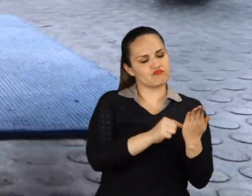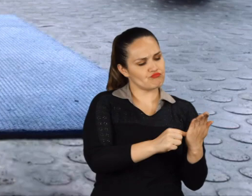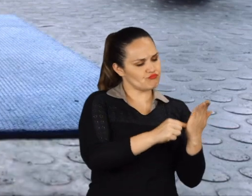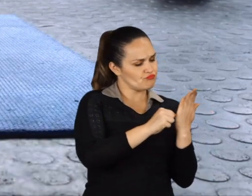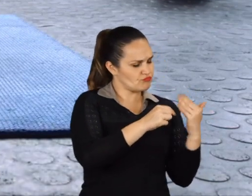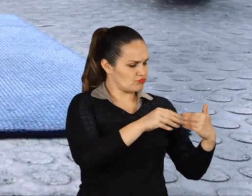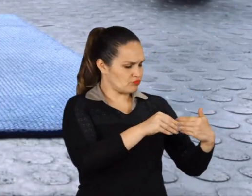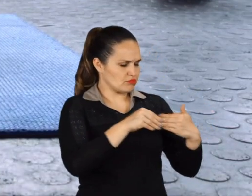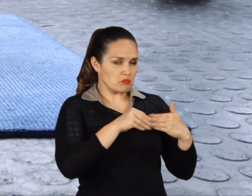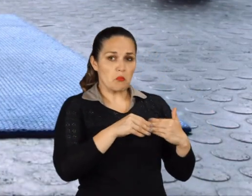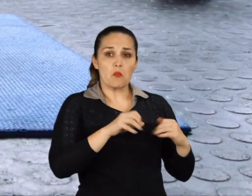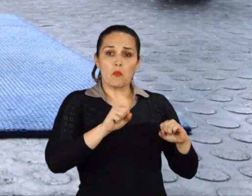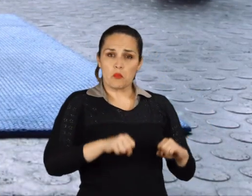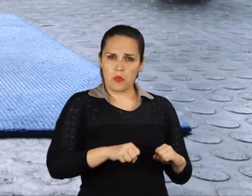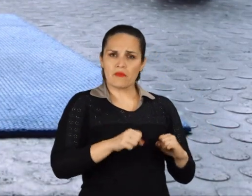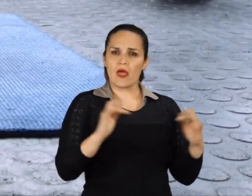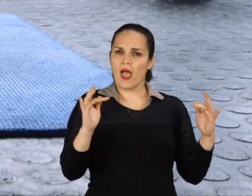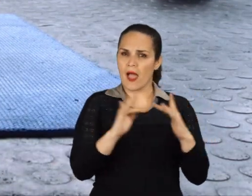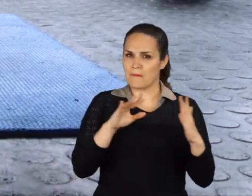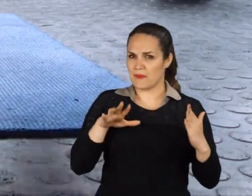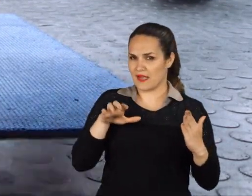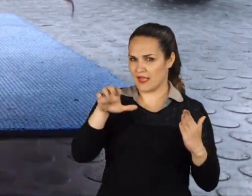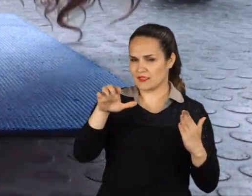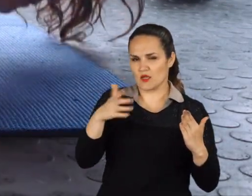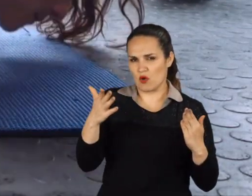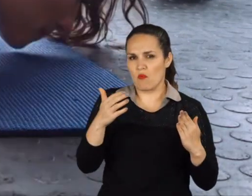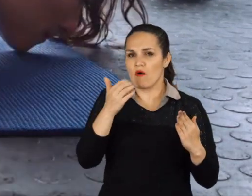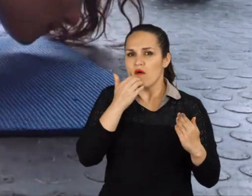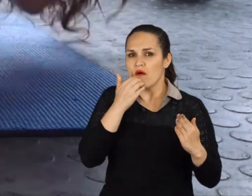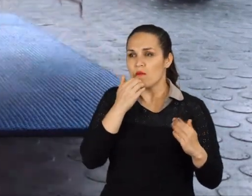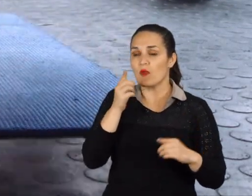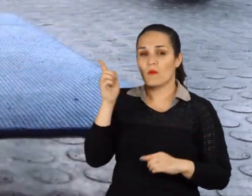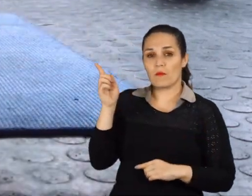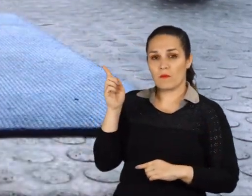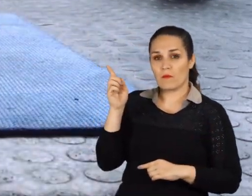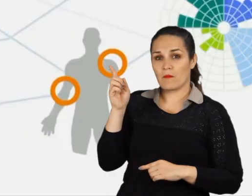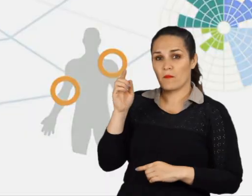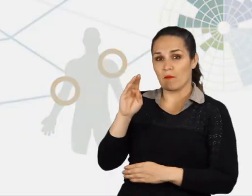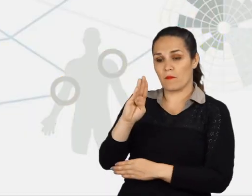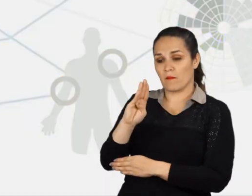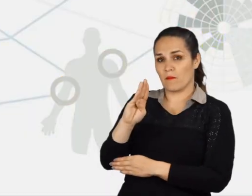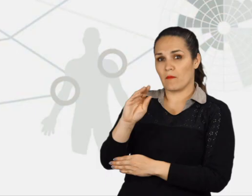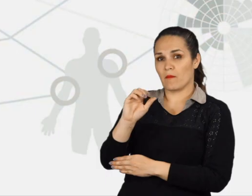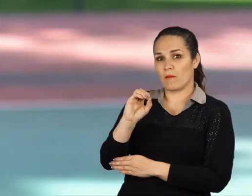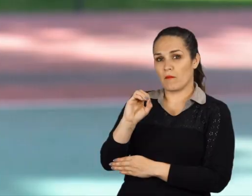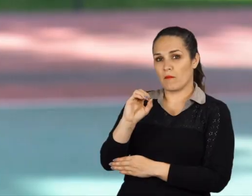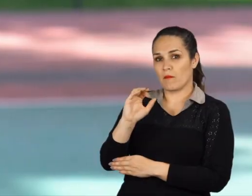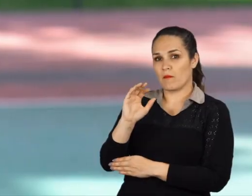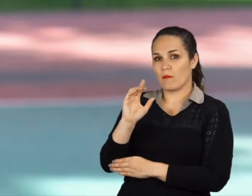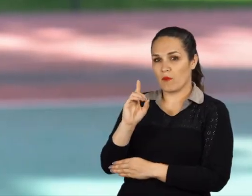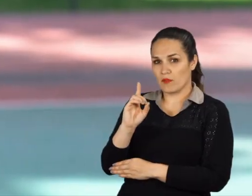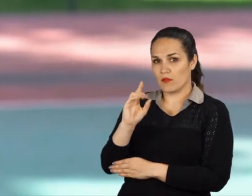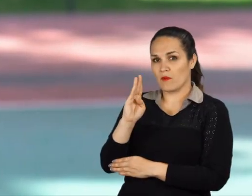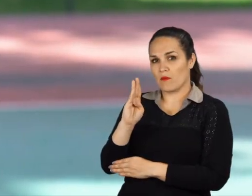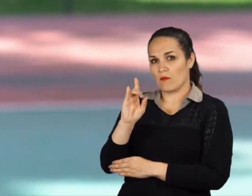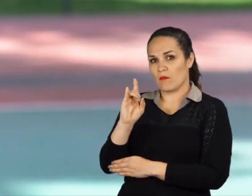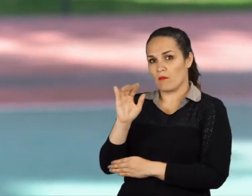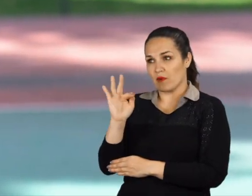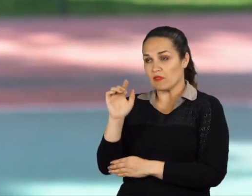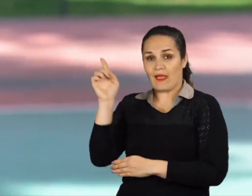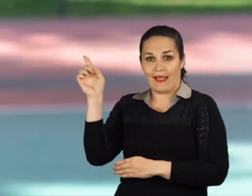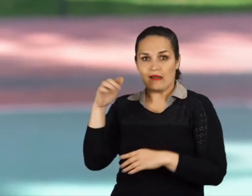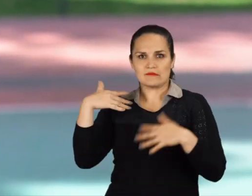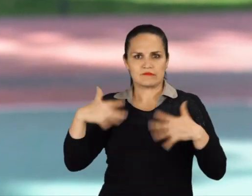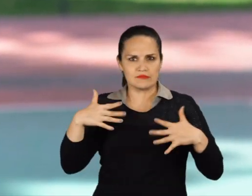han tenido procesos de ortopedia oncológica. Una de estas es la aplicación llamada BadBoot, que nos permite ingresar